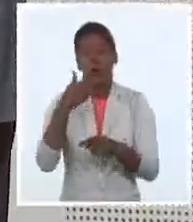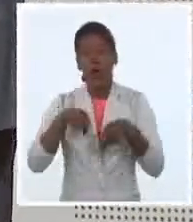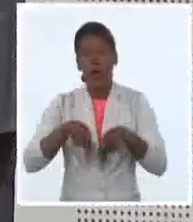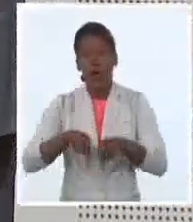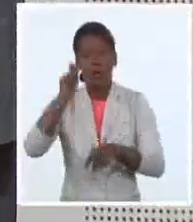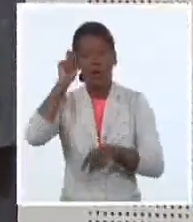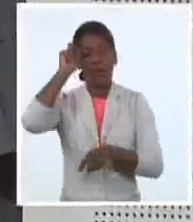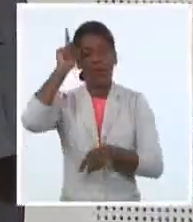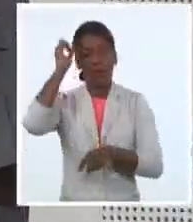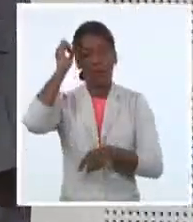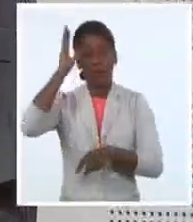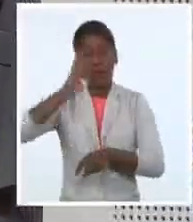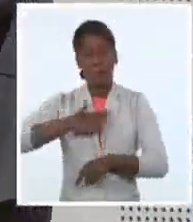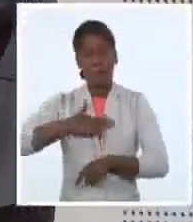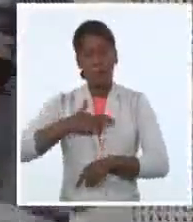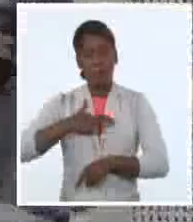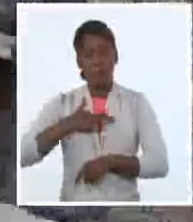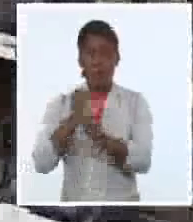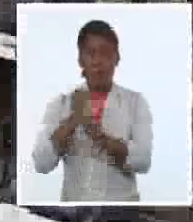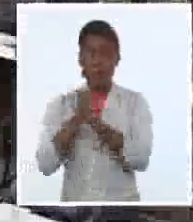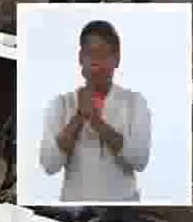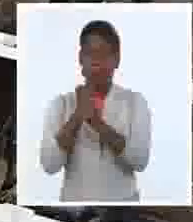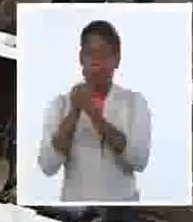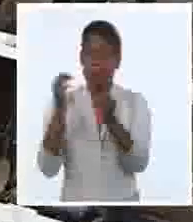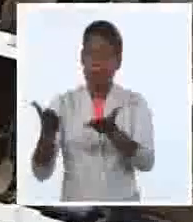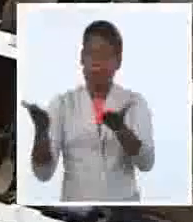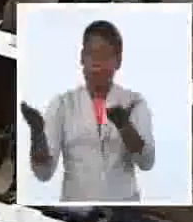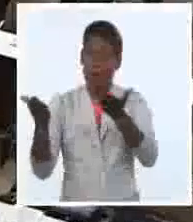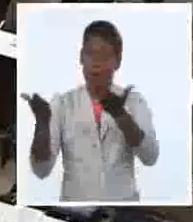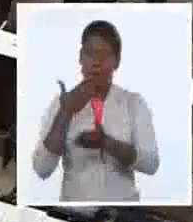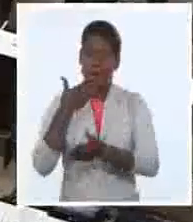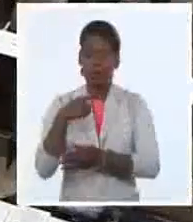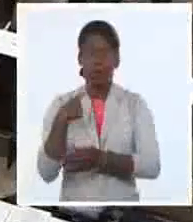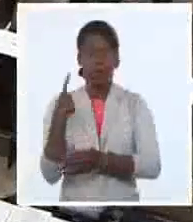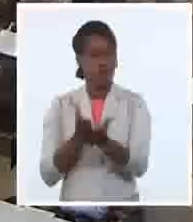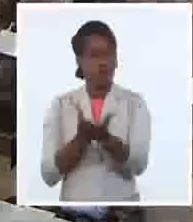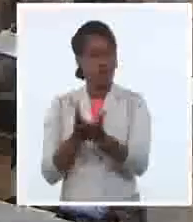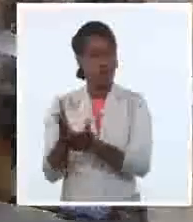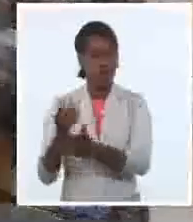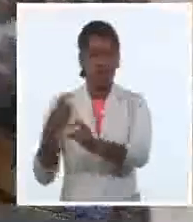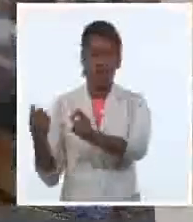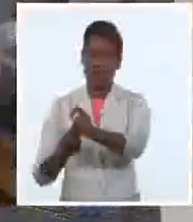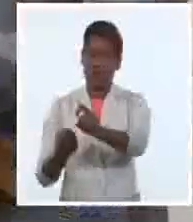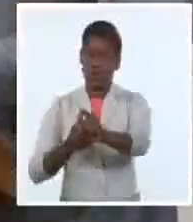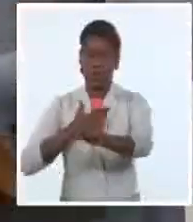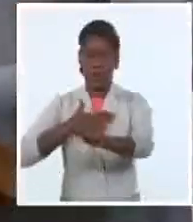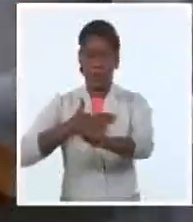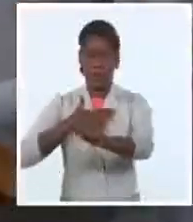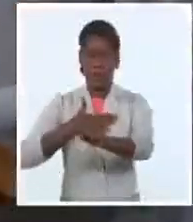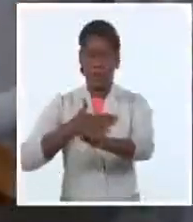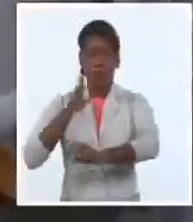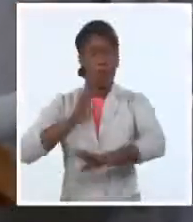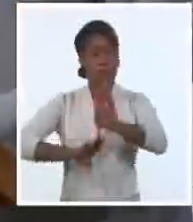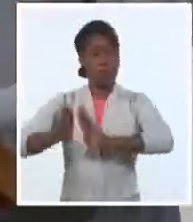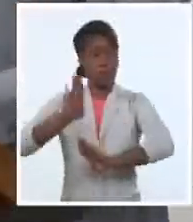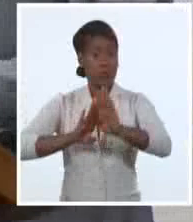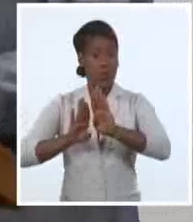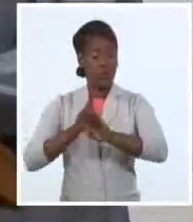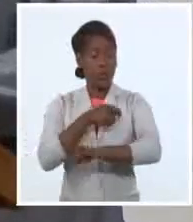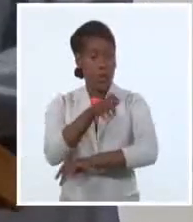desarrollo, pero no es un impedimento insuperable. Seguiremos luchando contra él incansablemente con el respaldo de la